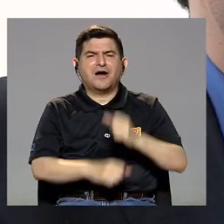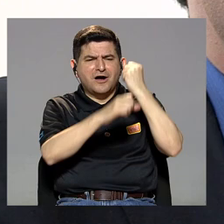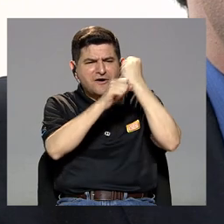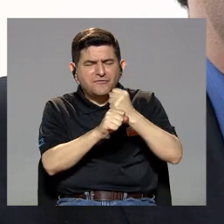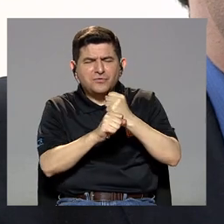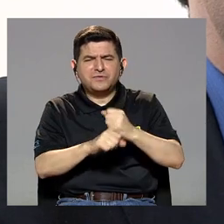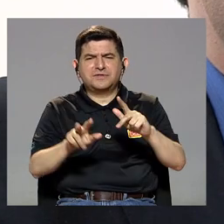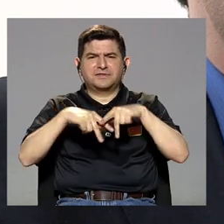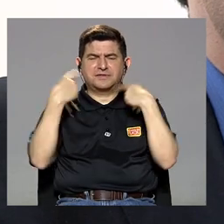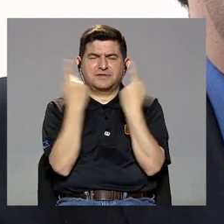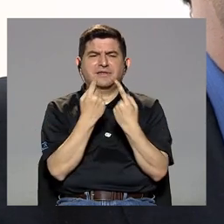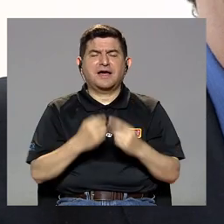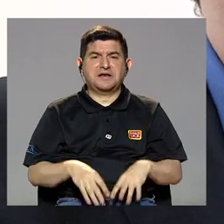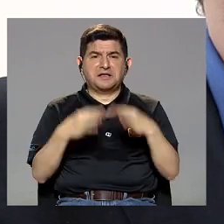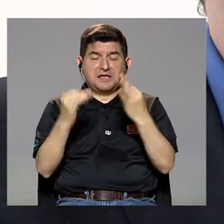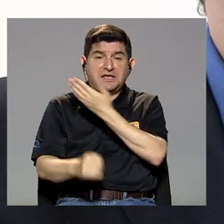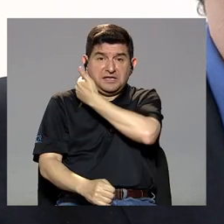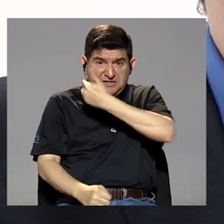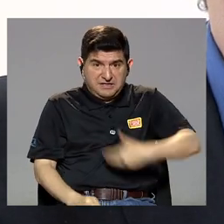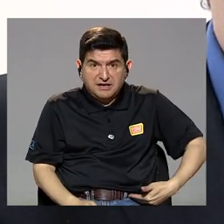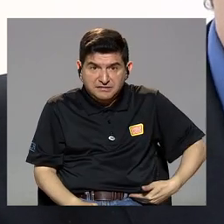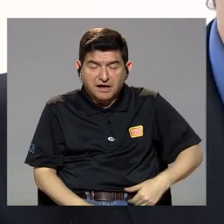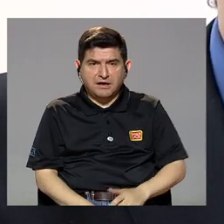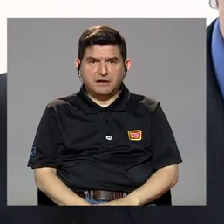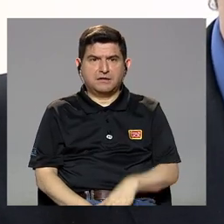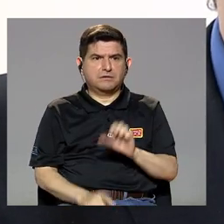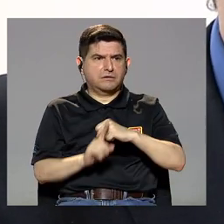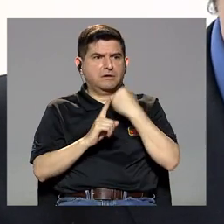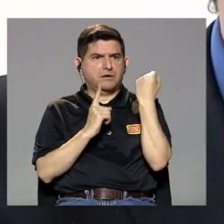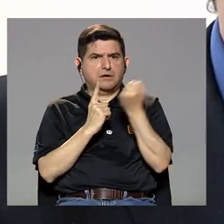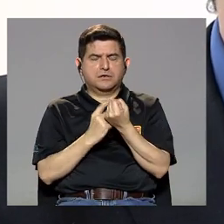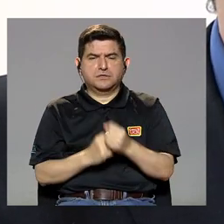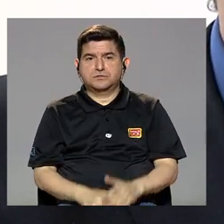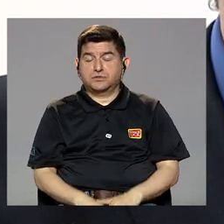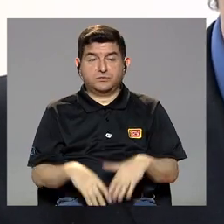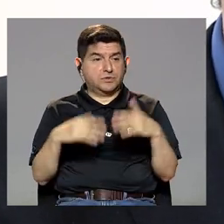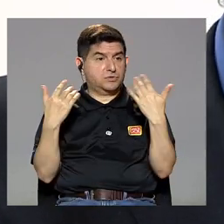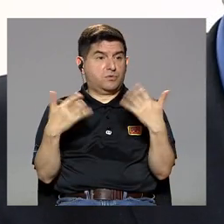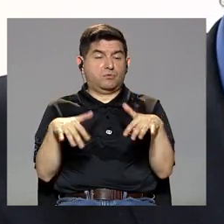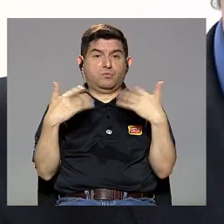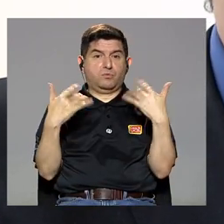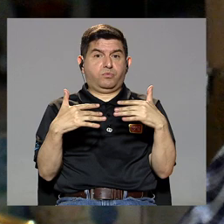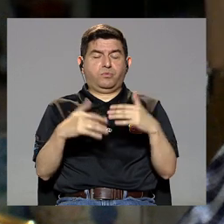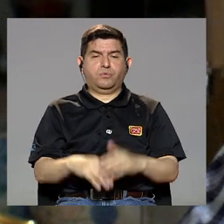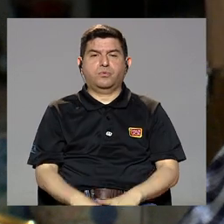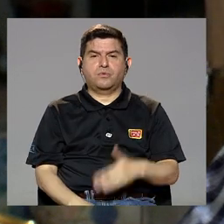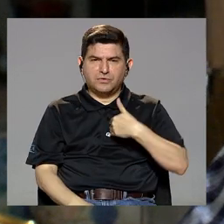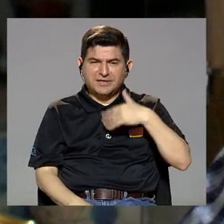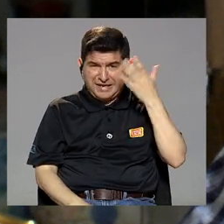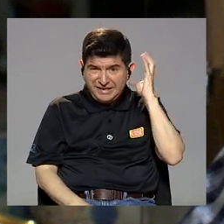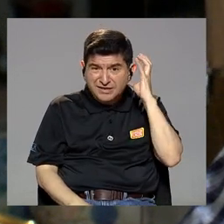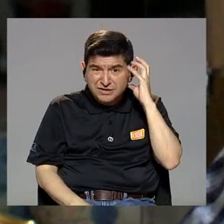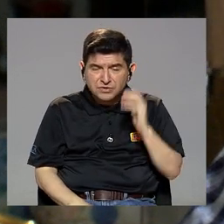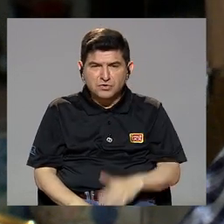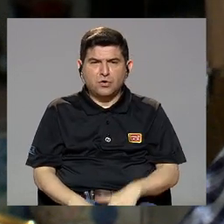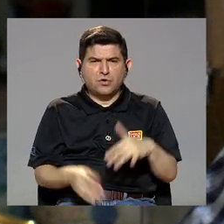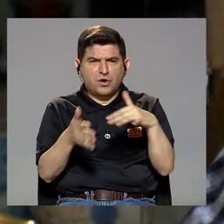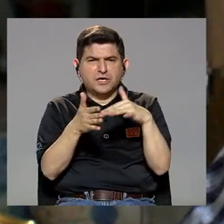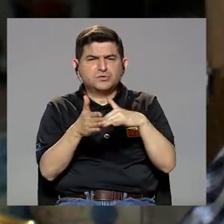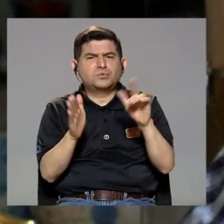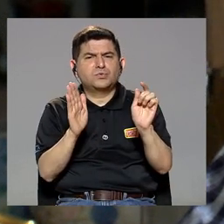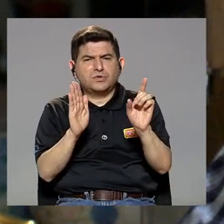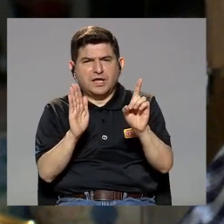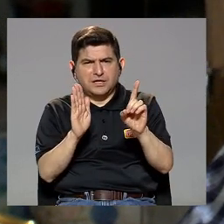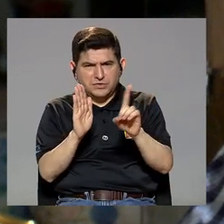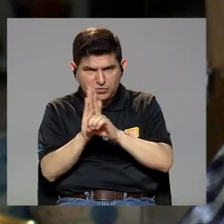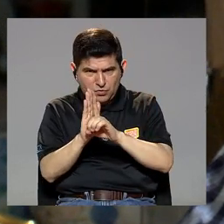a la presidencia de sobra demasiado era una era toda una aventura teniendo la radio habiendo estudiado derecho